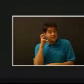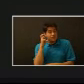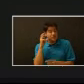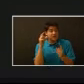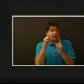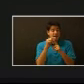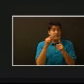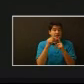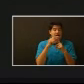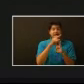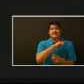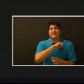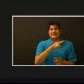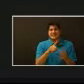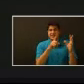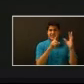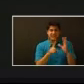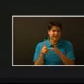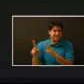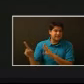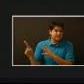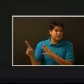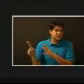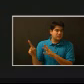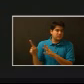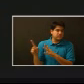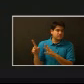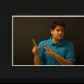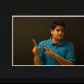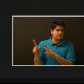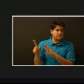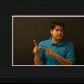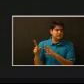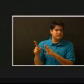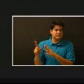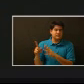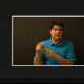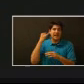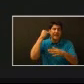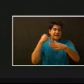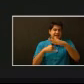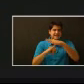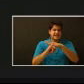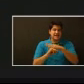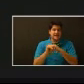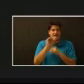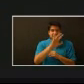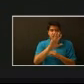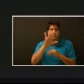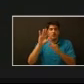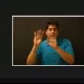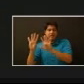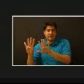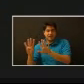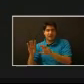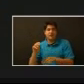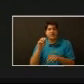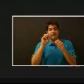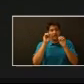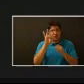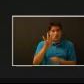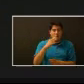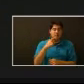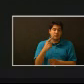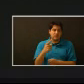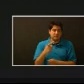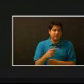ser discípulo. Bueno, dice para oír la palabra. Dice Isaías 59:4, la Biblia de las